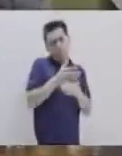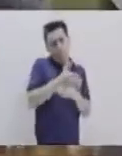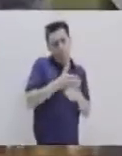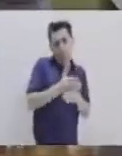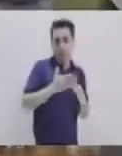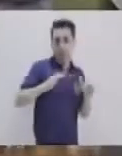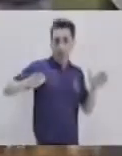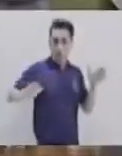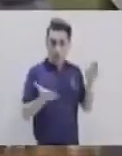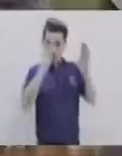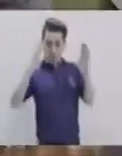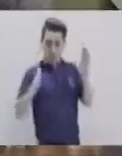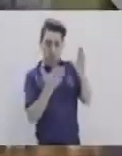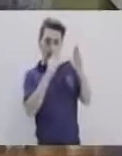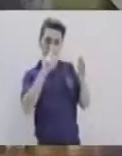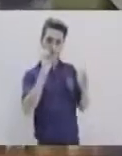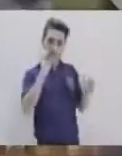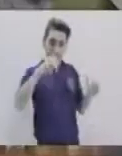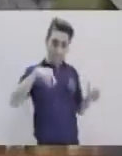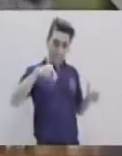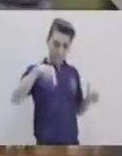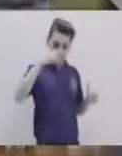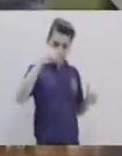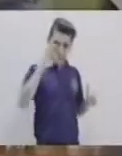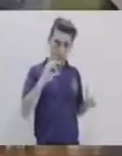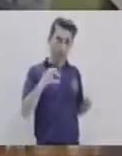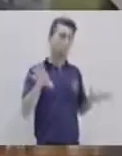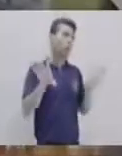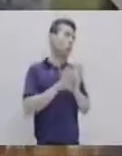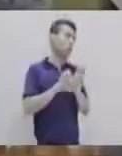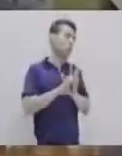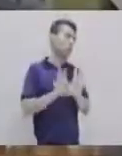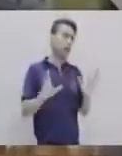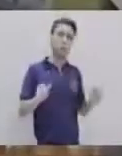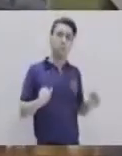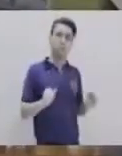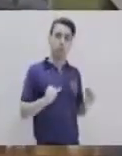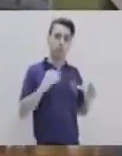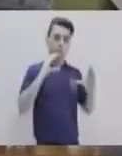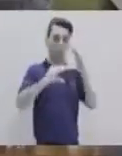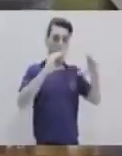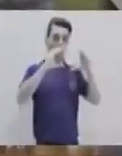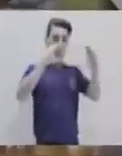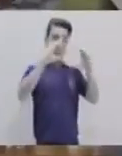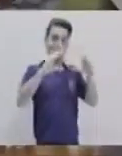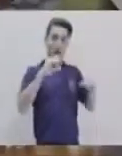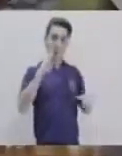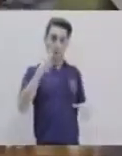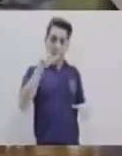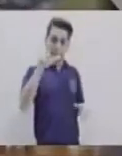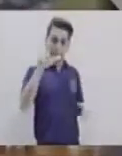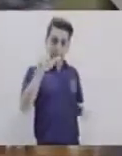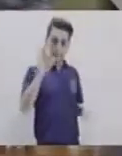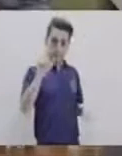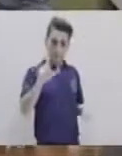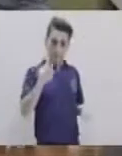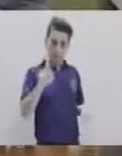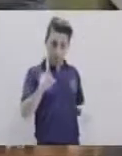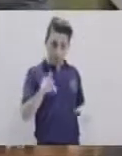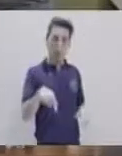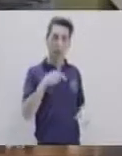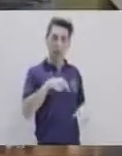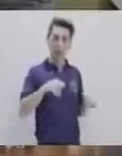madera, de cemento, de Muy bien. tabla y eso. Supongamos que es una casa hecha de blocks y de cemento. ¿De qué están hechos los blocks y el